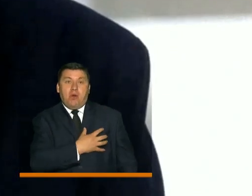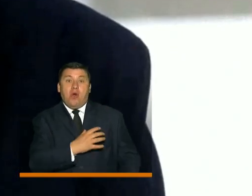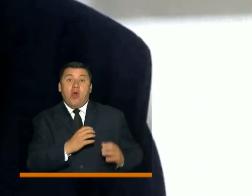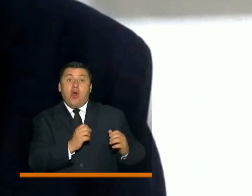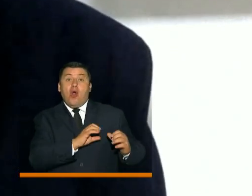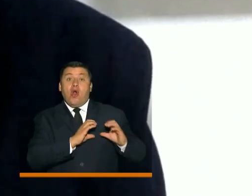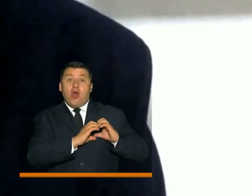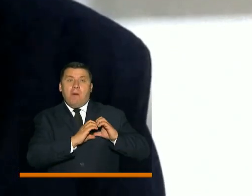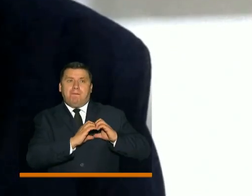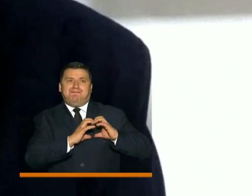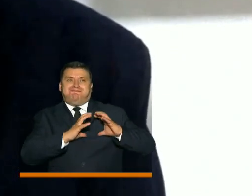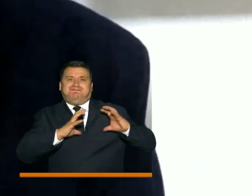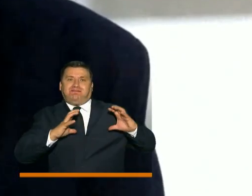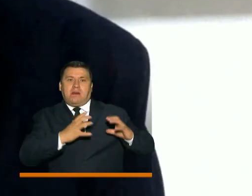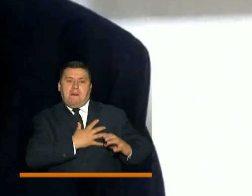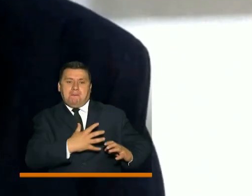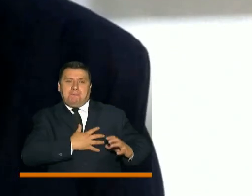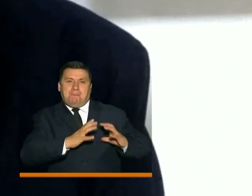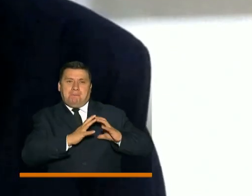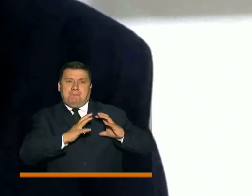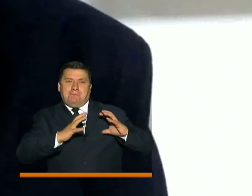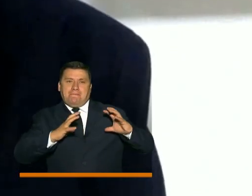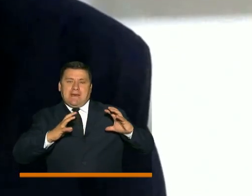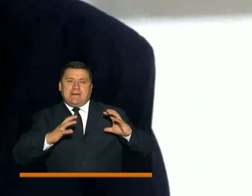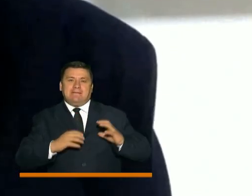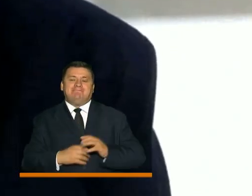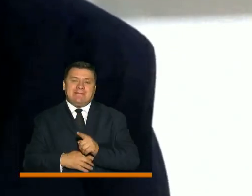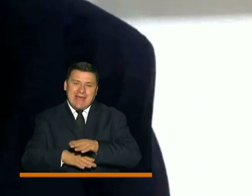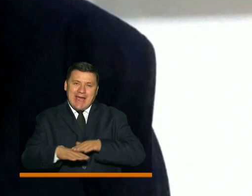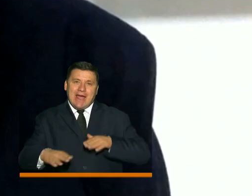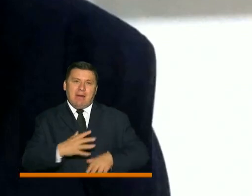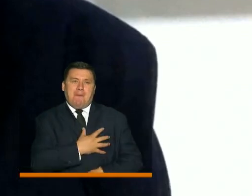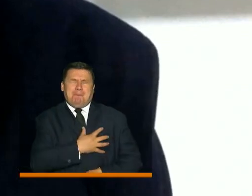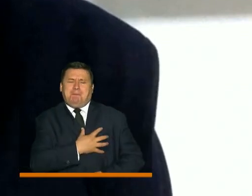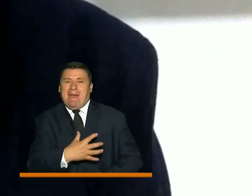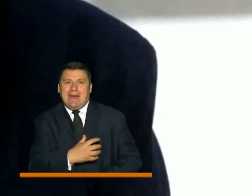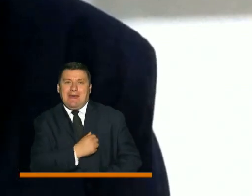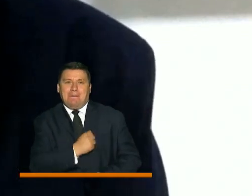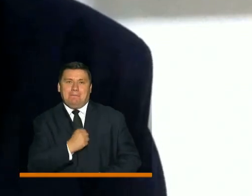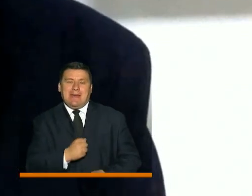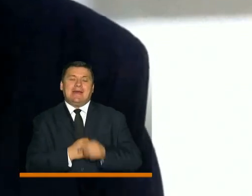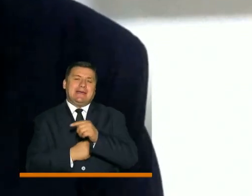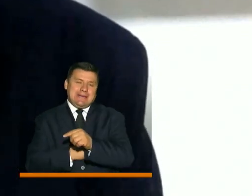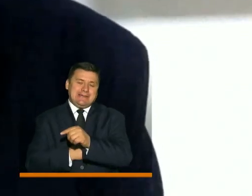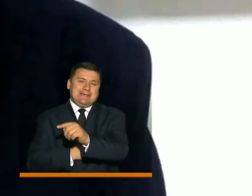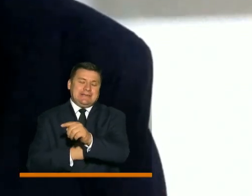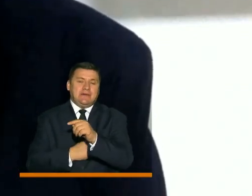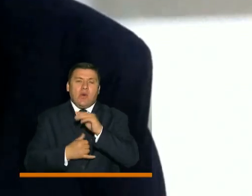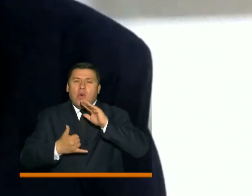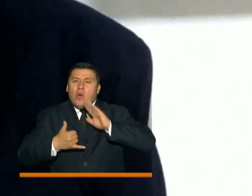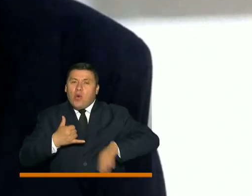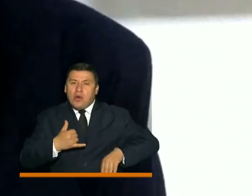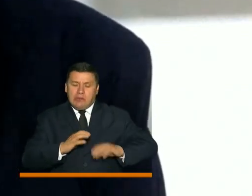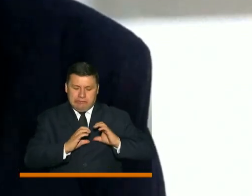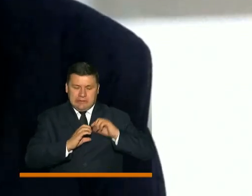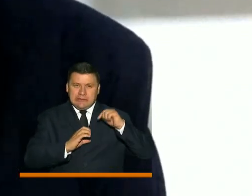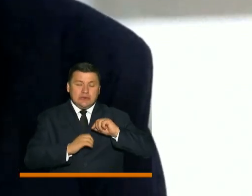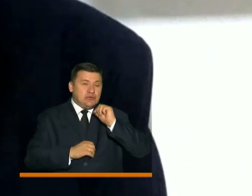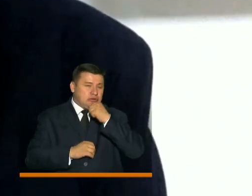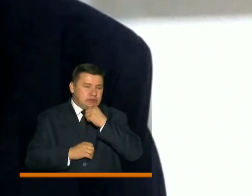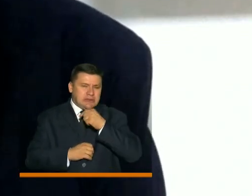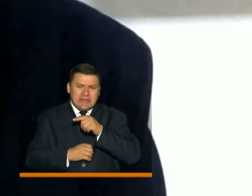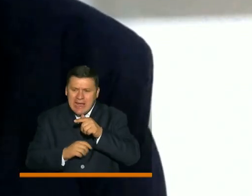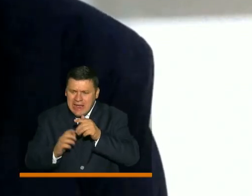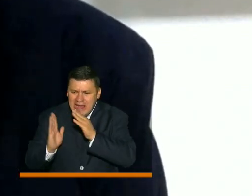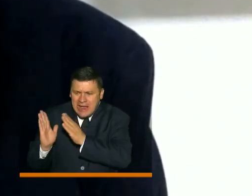del corazón, de arritmias y de falla cardíaca. Por ende, el último órgano comprometido que vamos